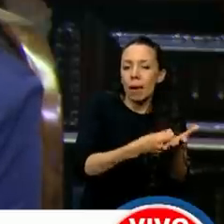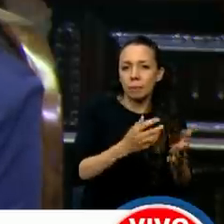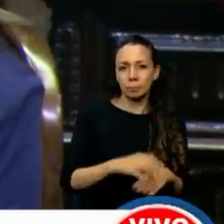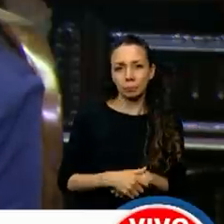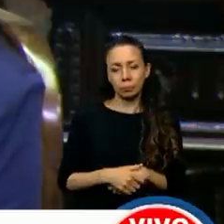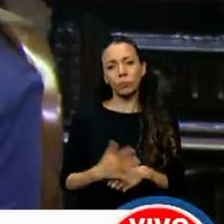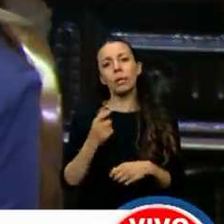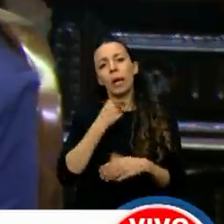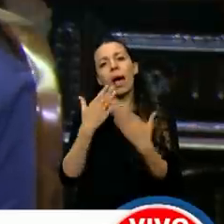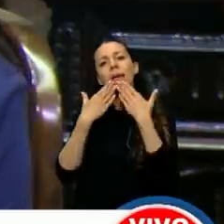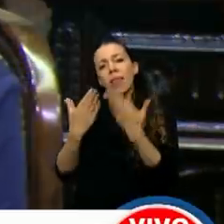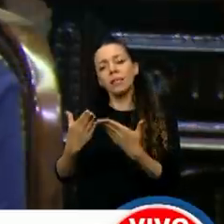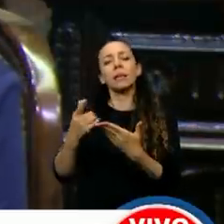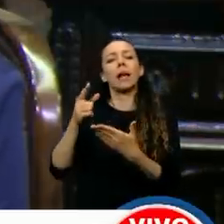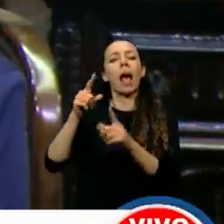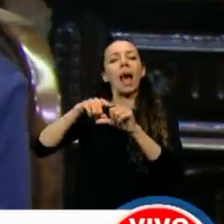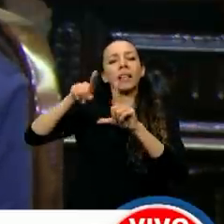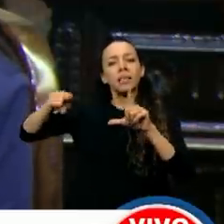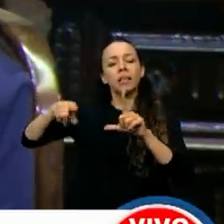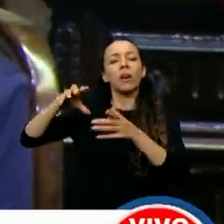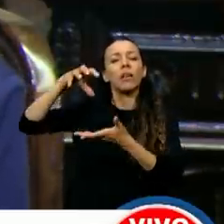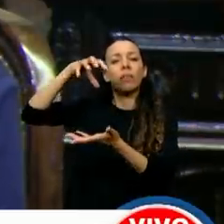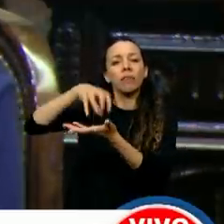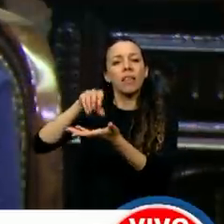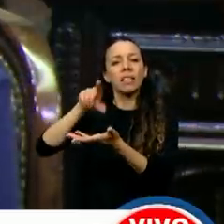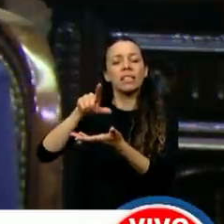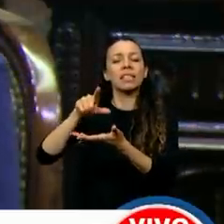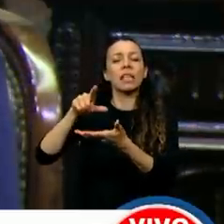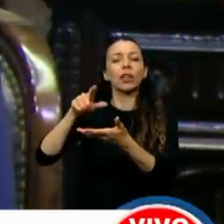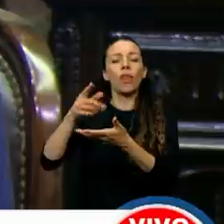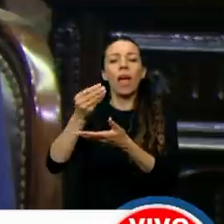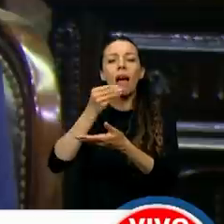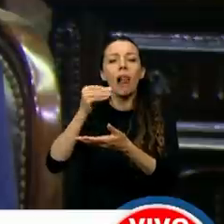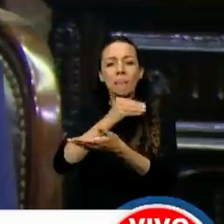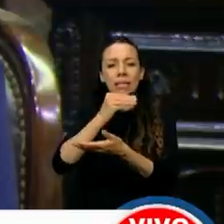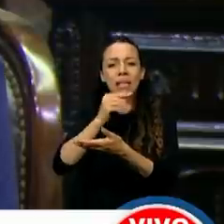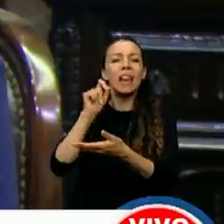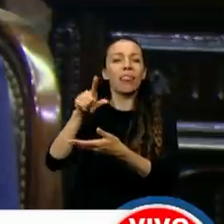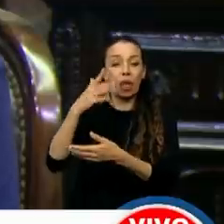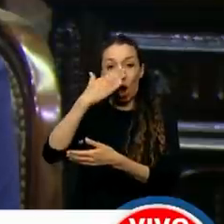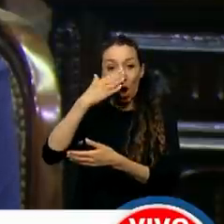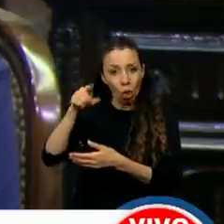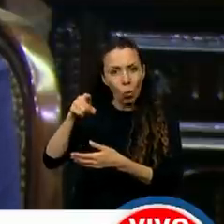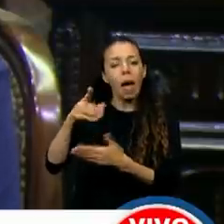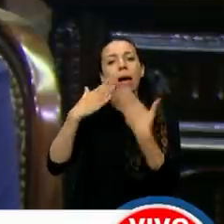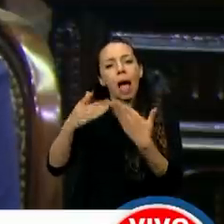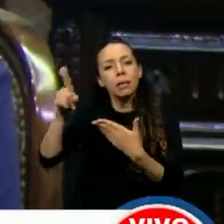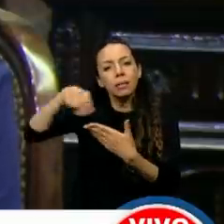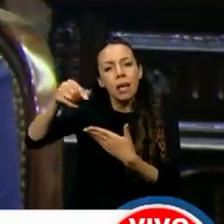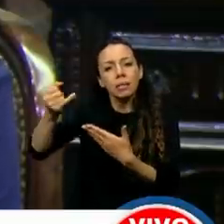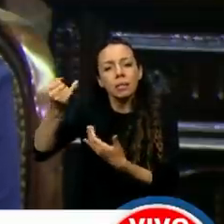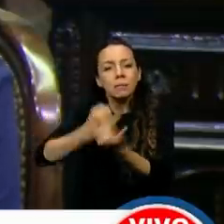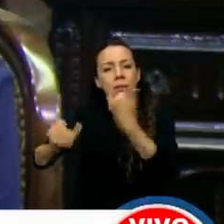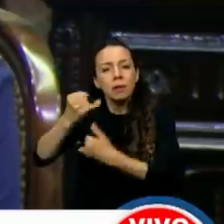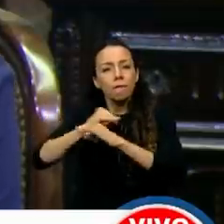departamento del centro de almaceneros y autoabastecimiento de la provincia de córdoba porque nos ayuda a vislumbrar a qué